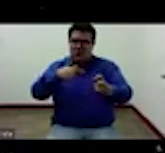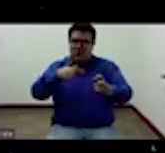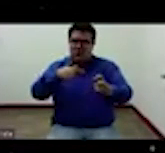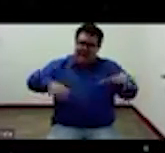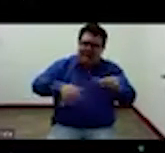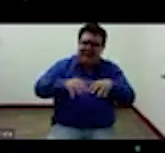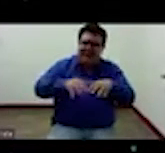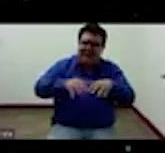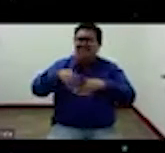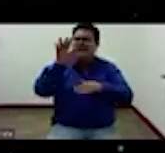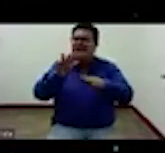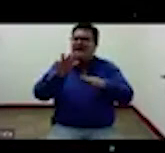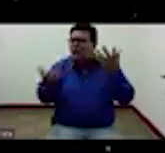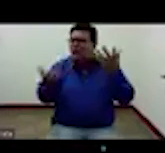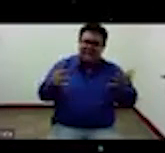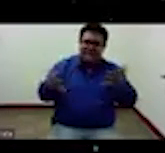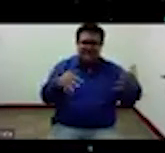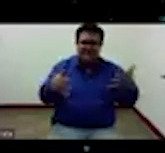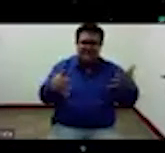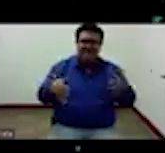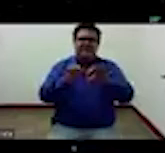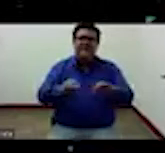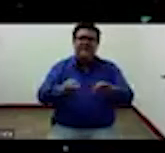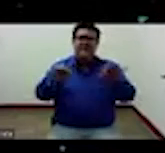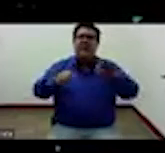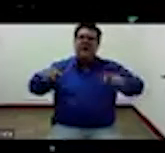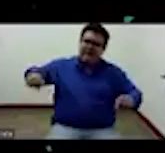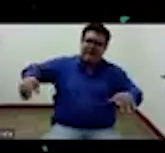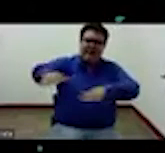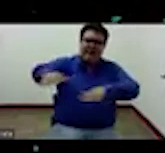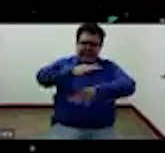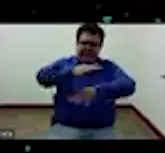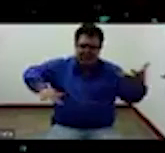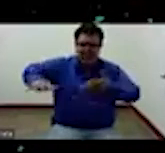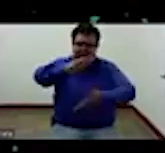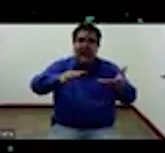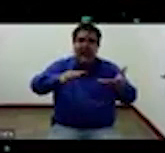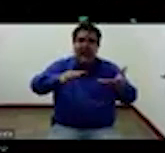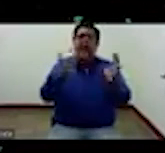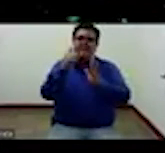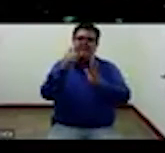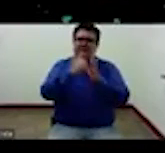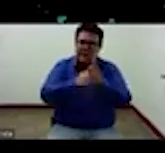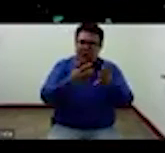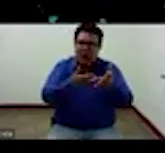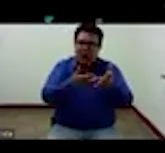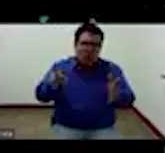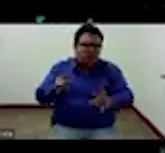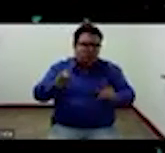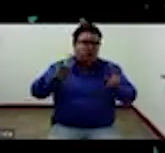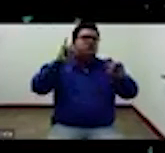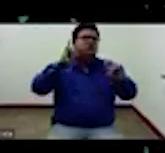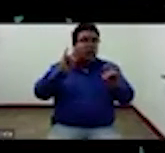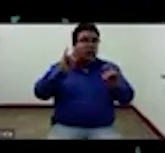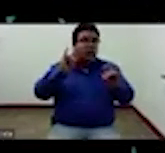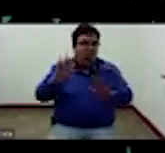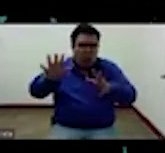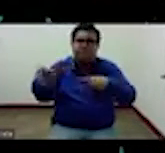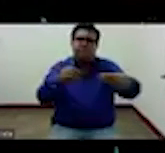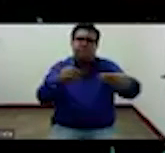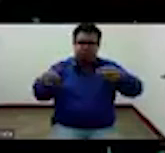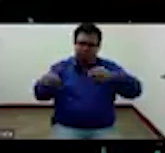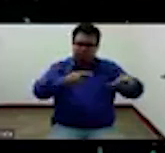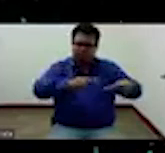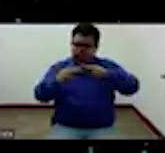entre la cosa espacial, la materia sonora como materialidad plástica, pero también